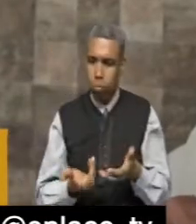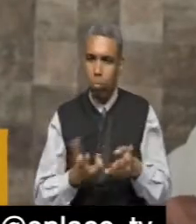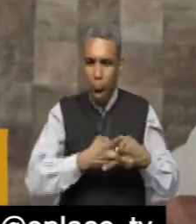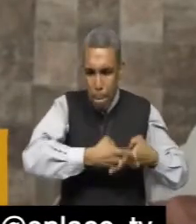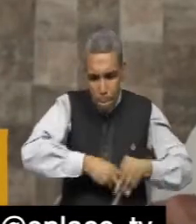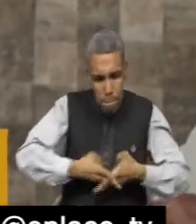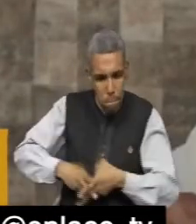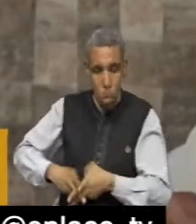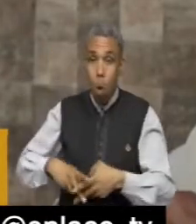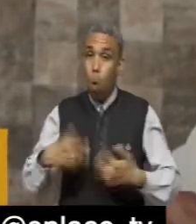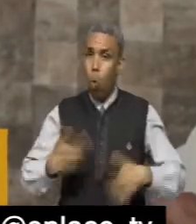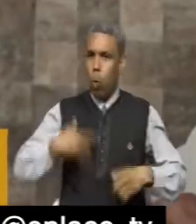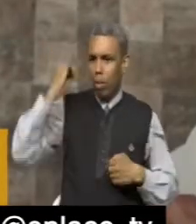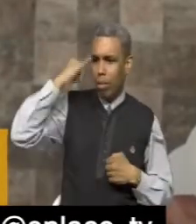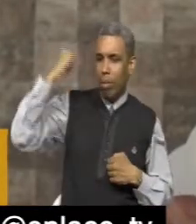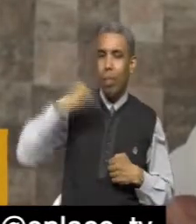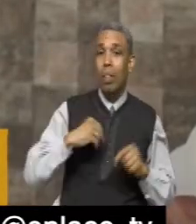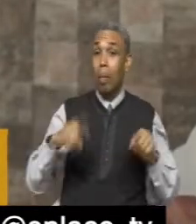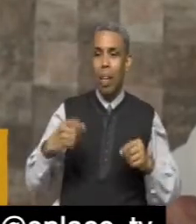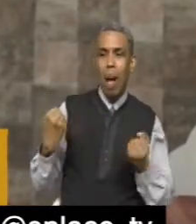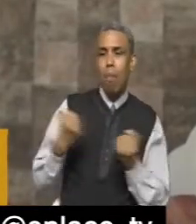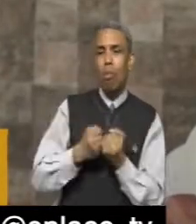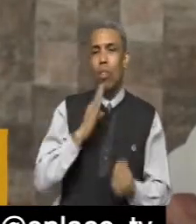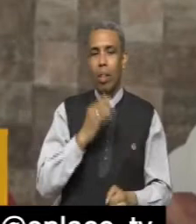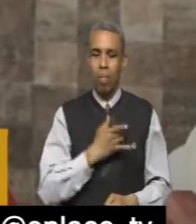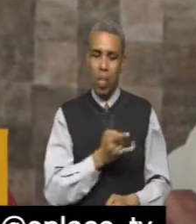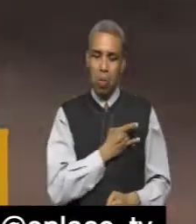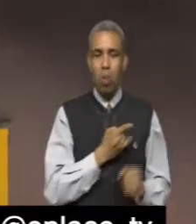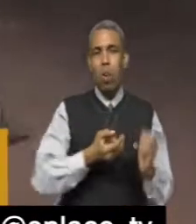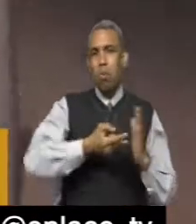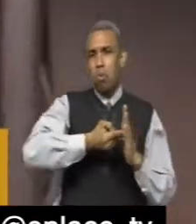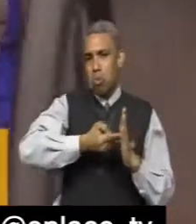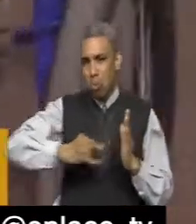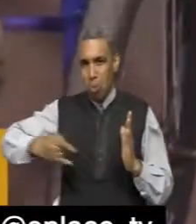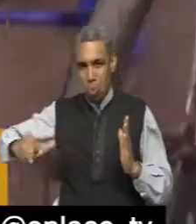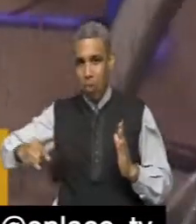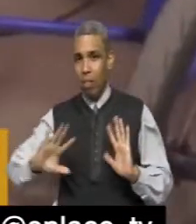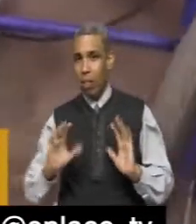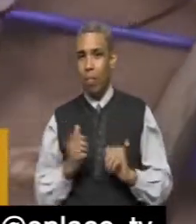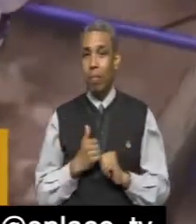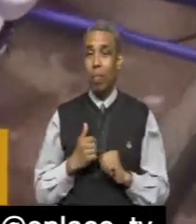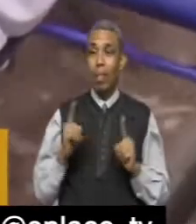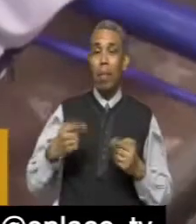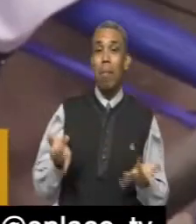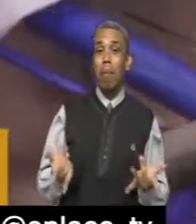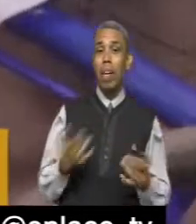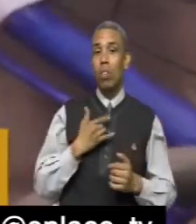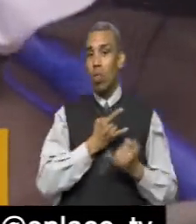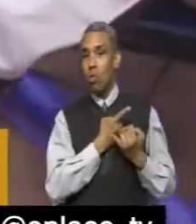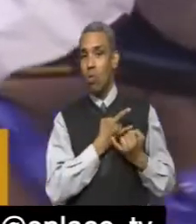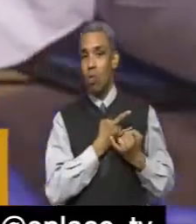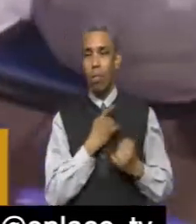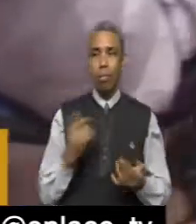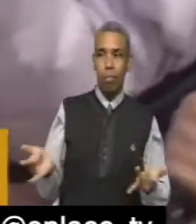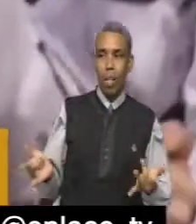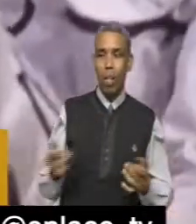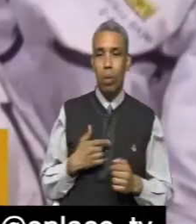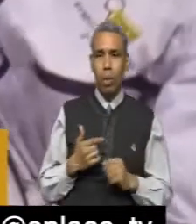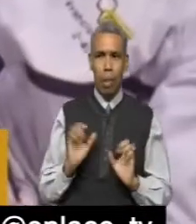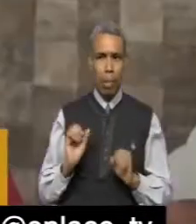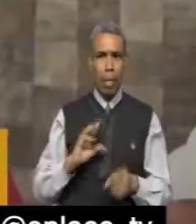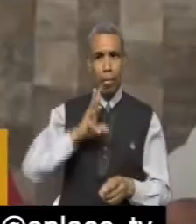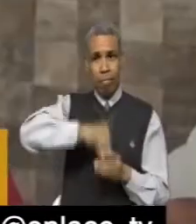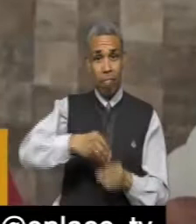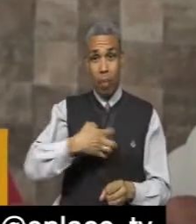Damaso Zapata, las unidades tecnológicas de Santander y estamos esperando confirmación de la Universidad Industrial de Santander. Bueno,